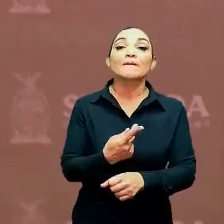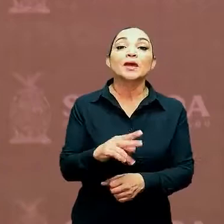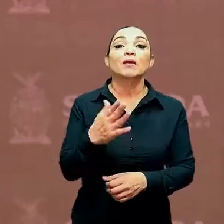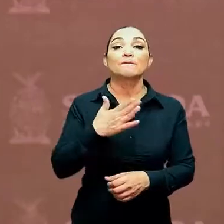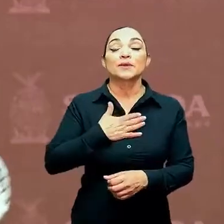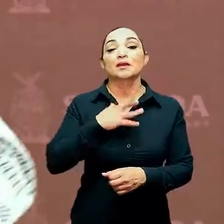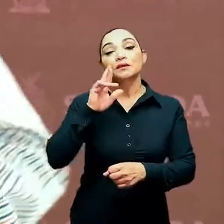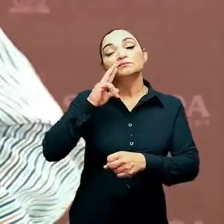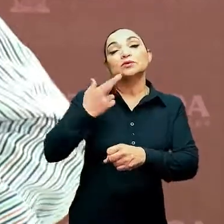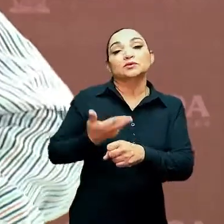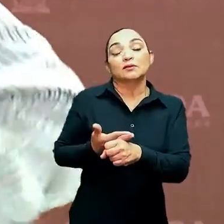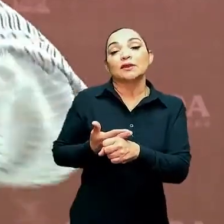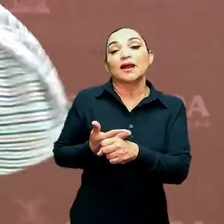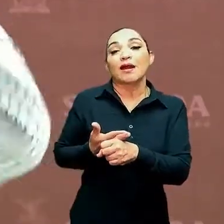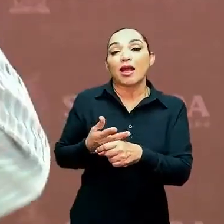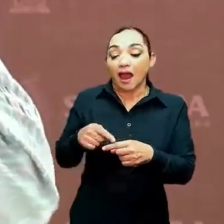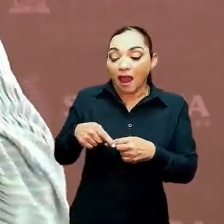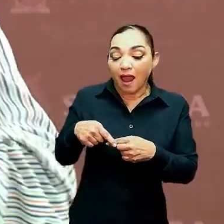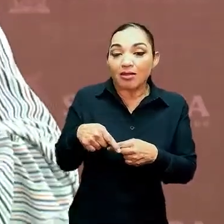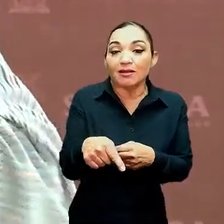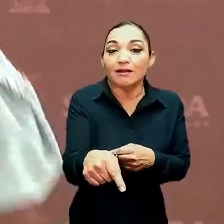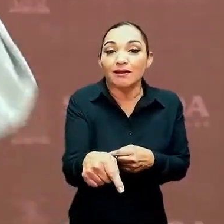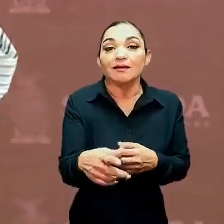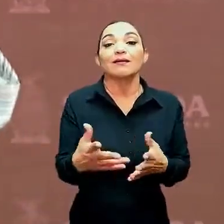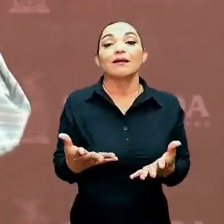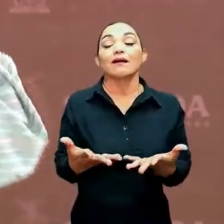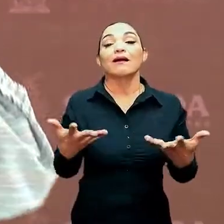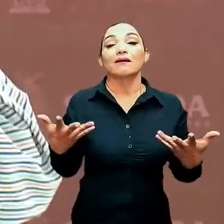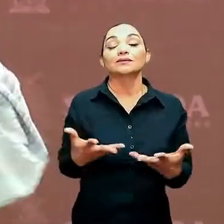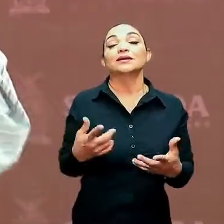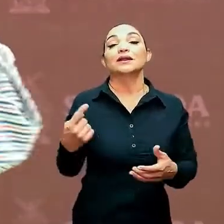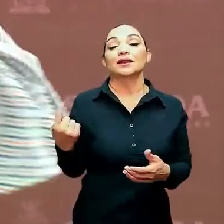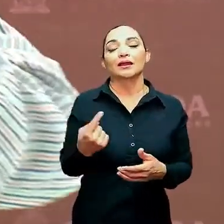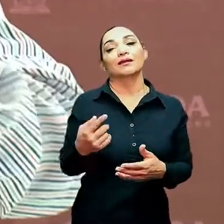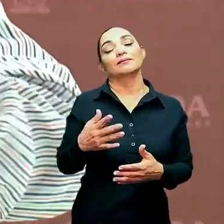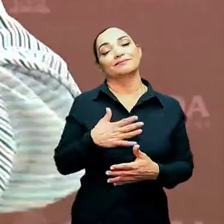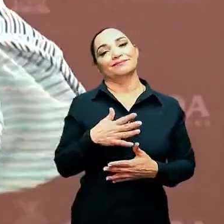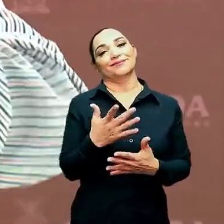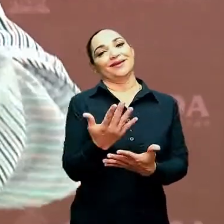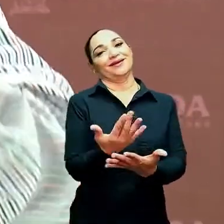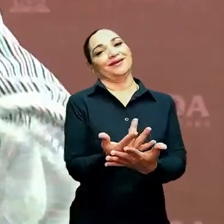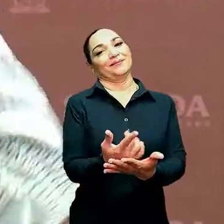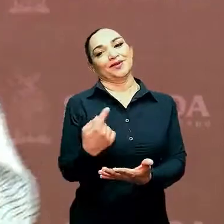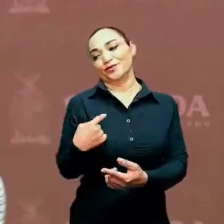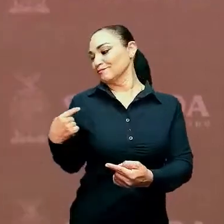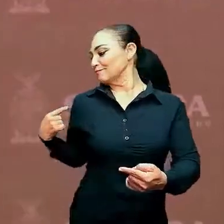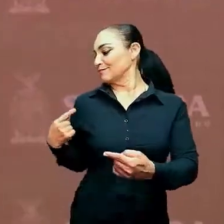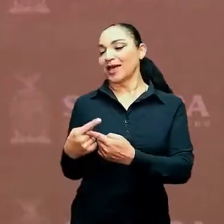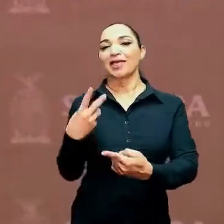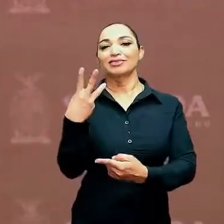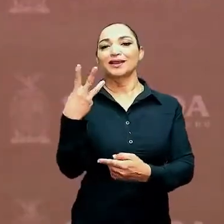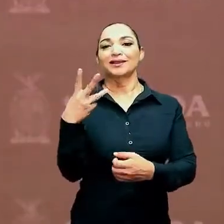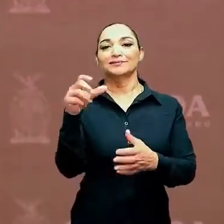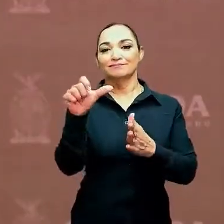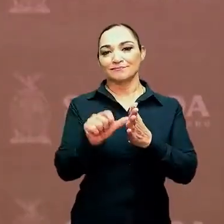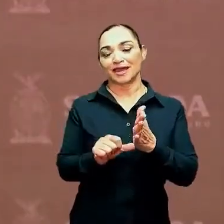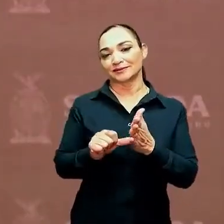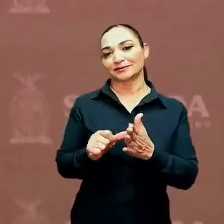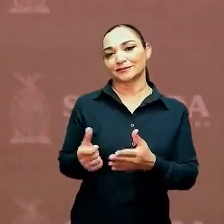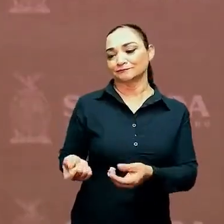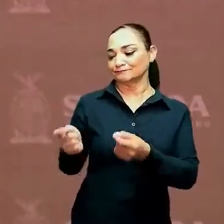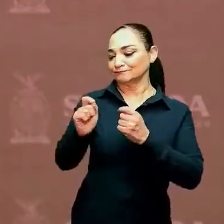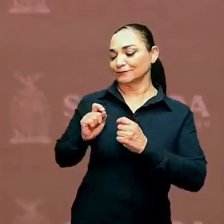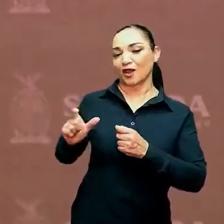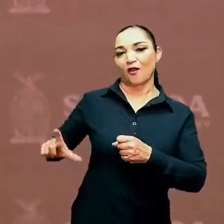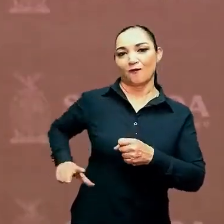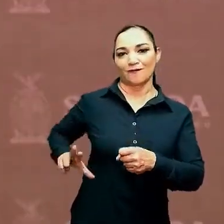¿qué vamos a hacer de aquí para adelante? Ese sí es tema de nosotros, pero espérame tantito, tengo 3 meses, estamos revisando las cosas. Entonces, no